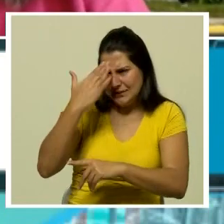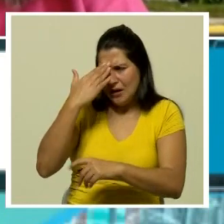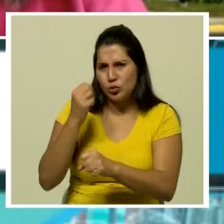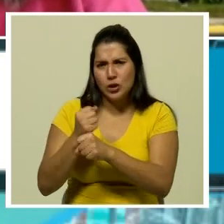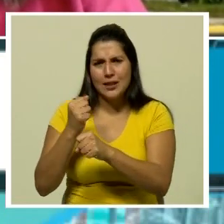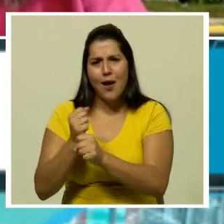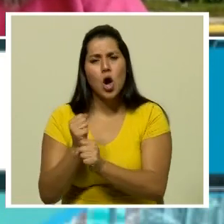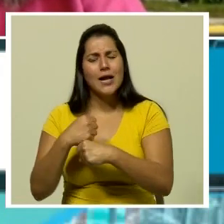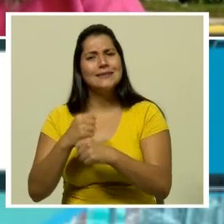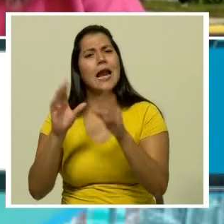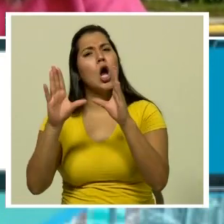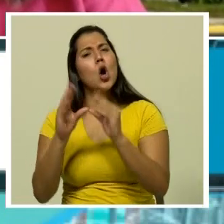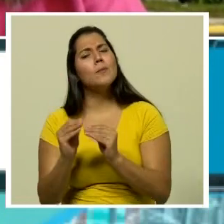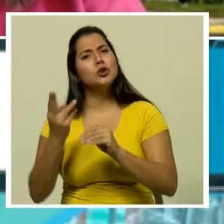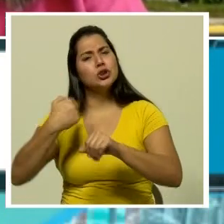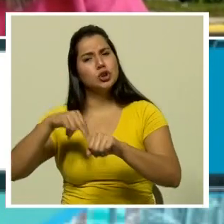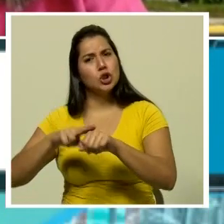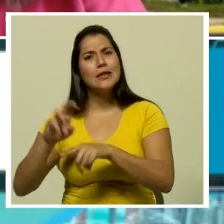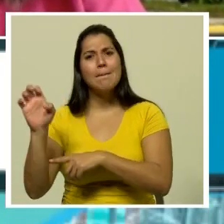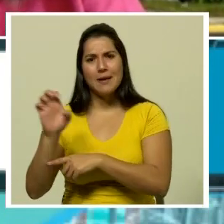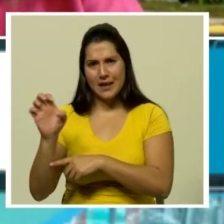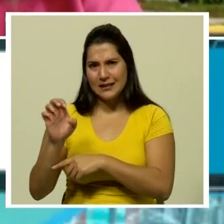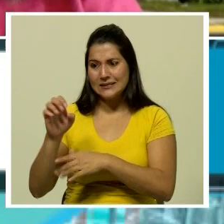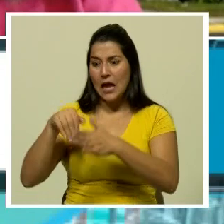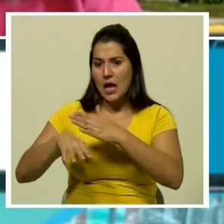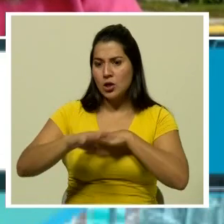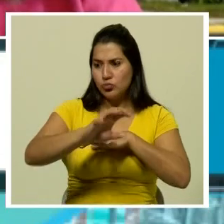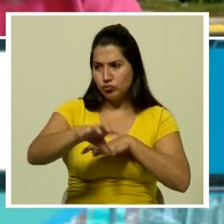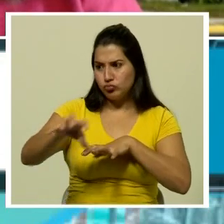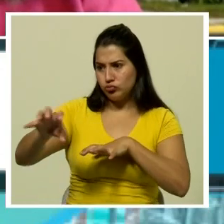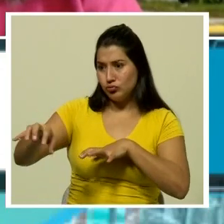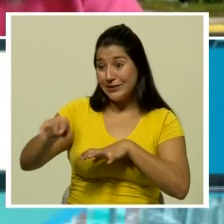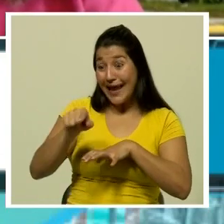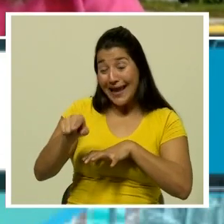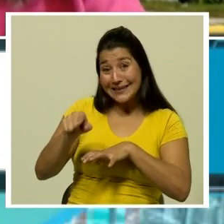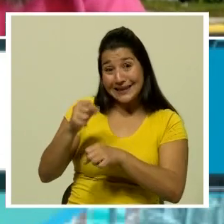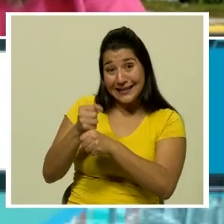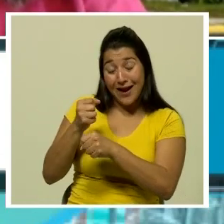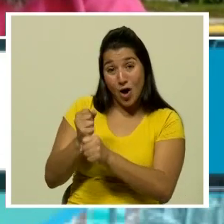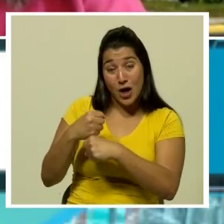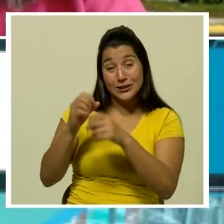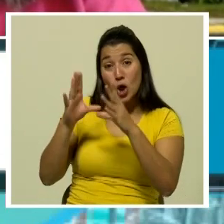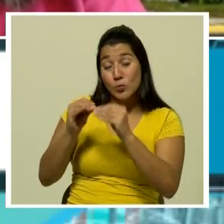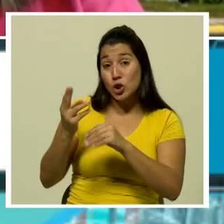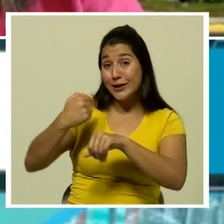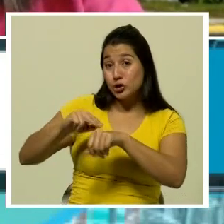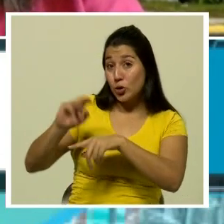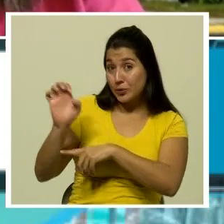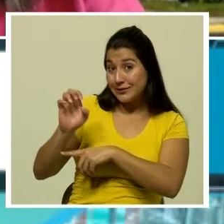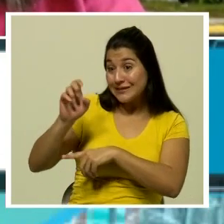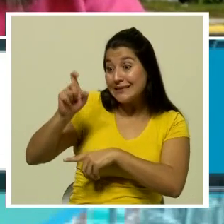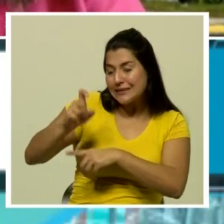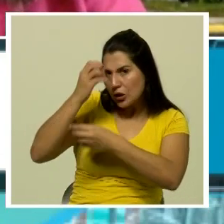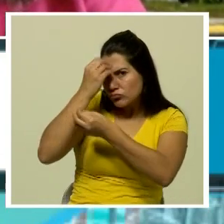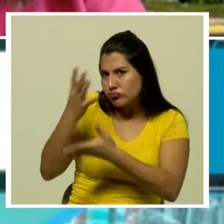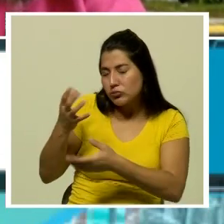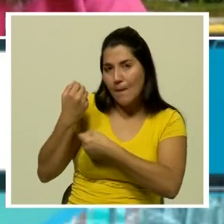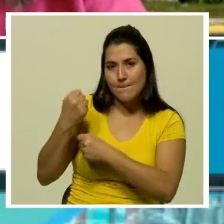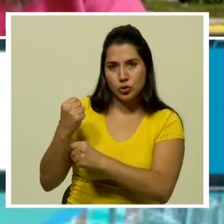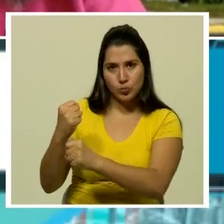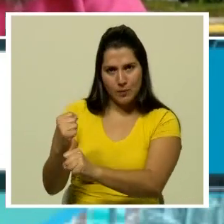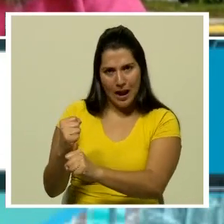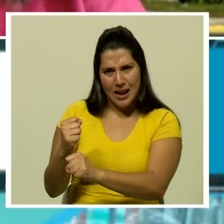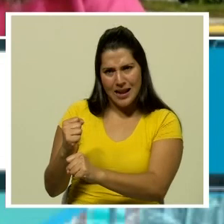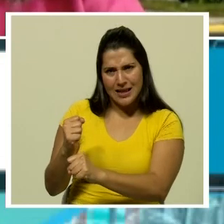de Emergencia a nivel local. Es necesario que lo sepan las autoridades municipales. Es necesario hacer ese otro mapeo